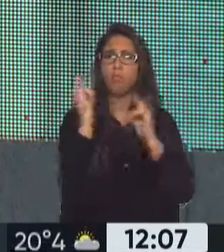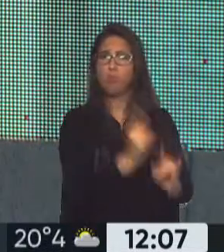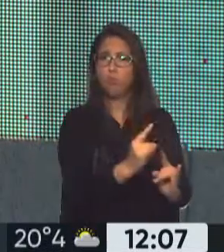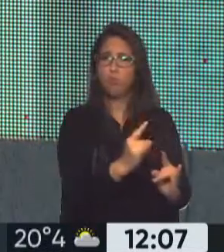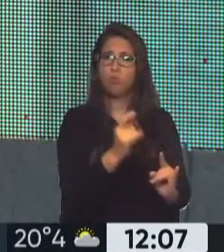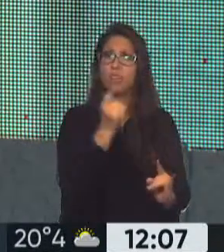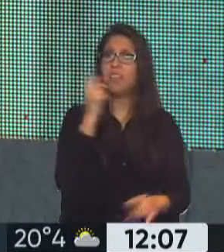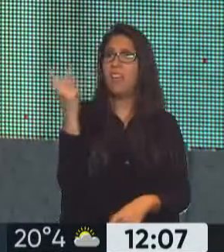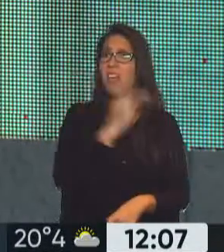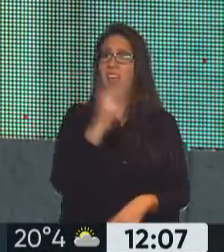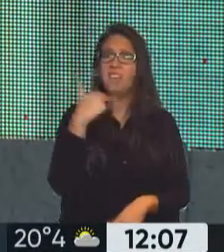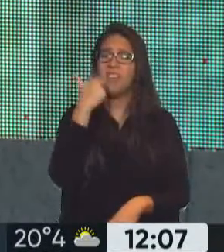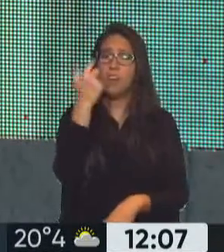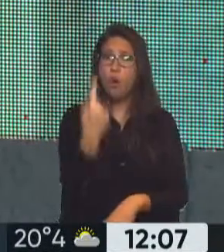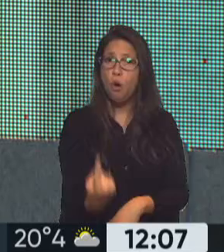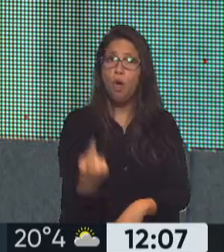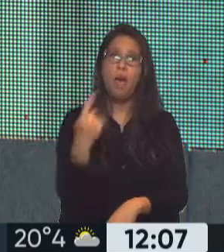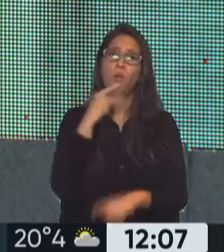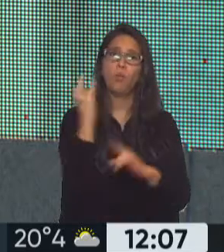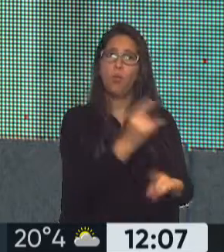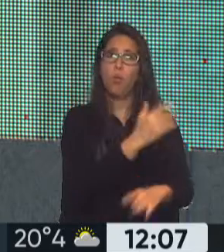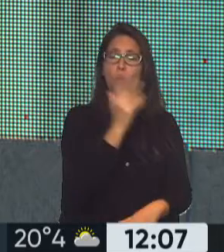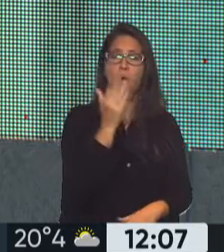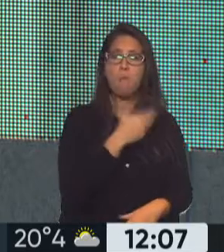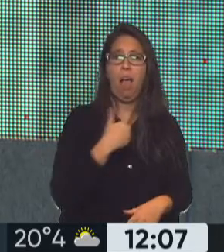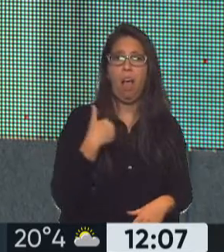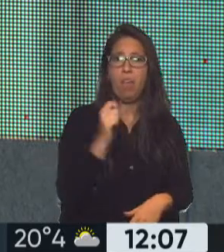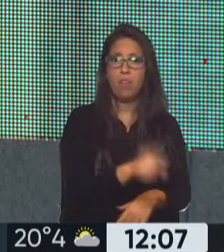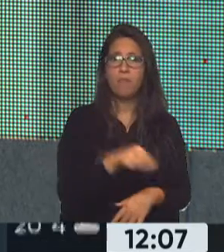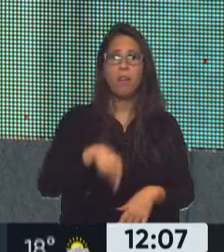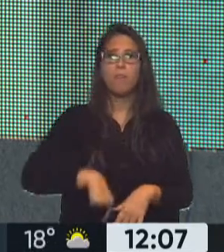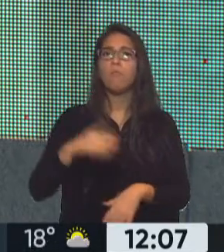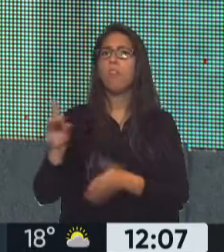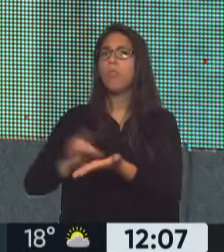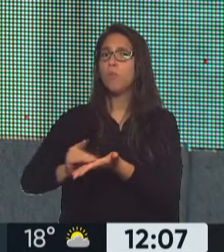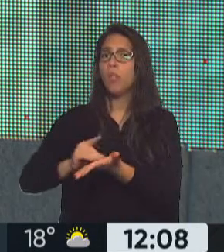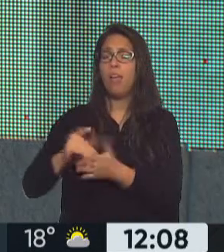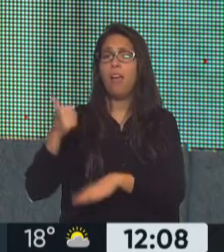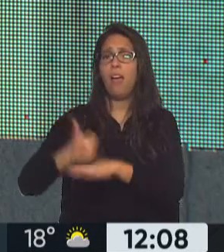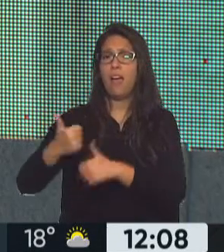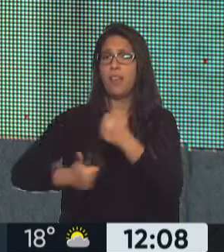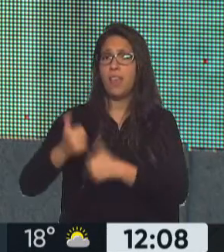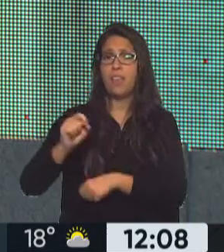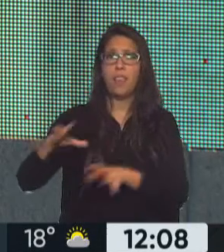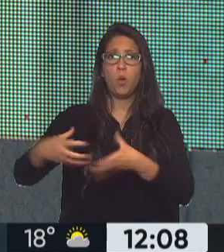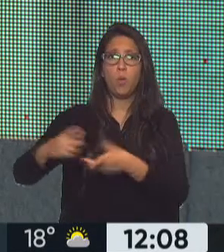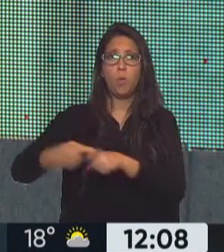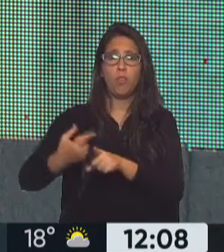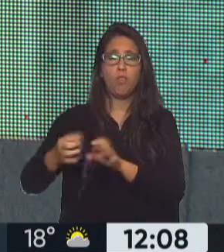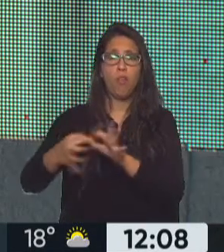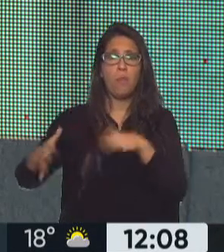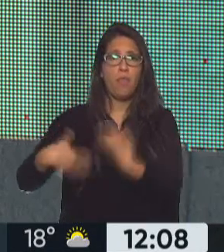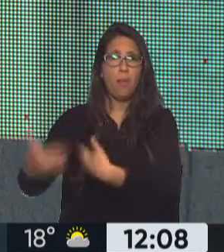hijos en común. Este debate se reaviva a propósito de, bueno, la propuesta de una diputada, candidata a diputada libertaria, que